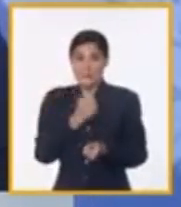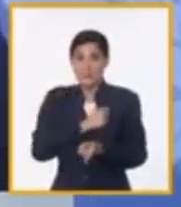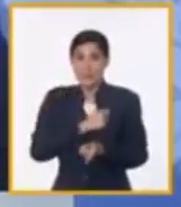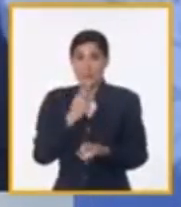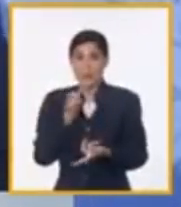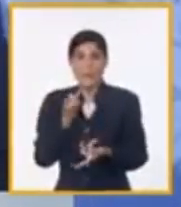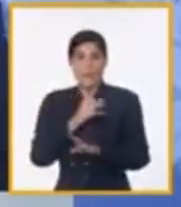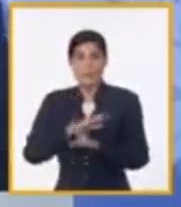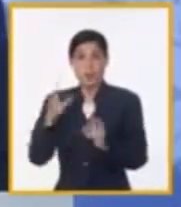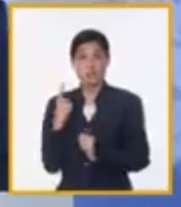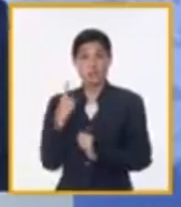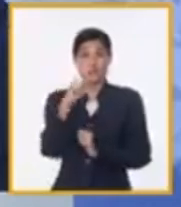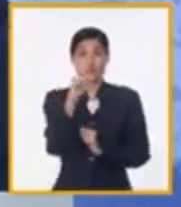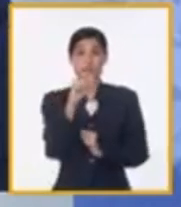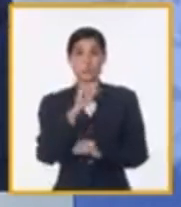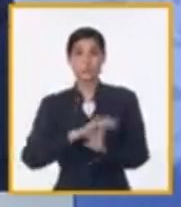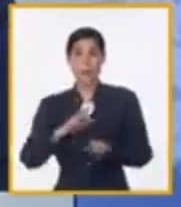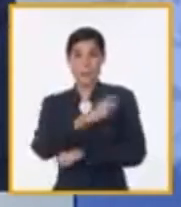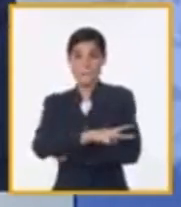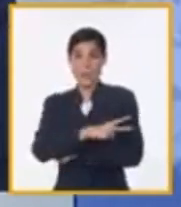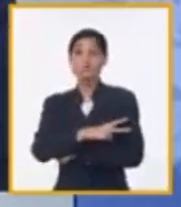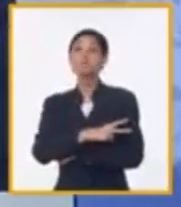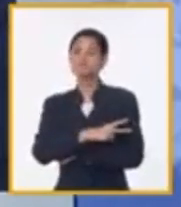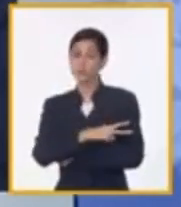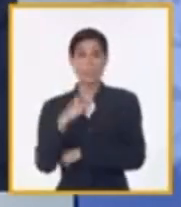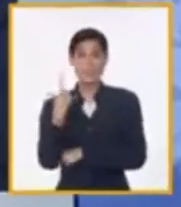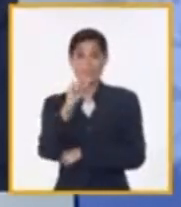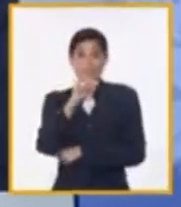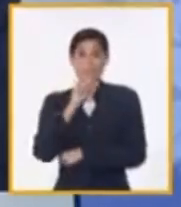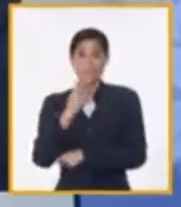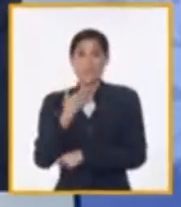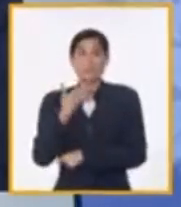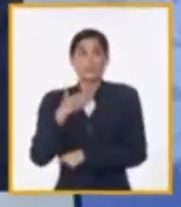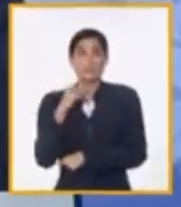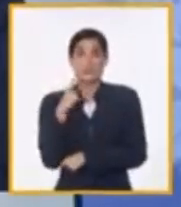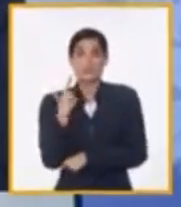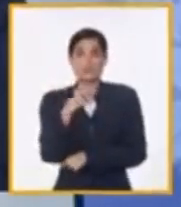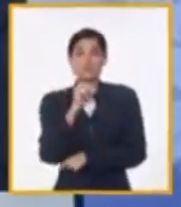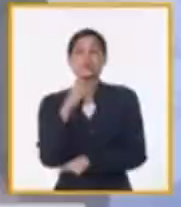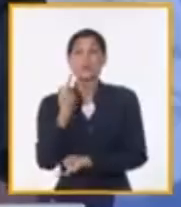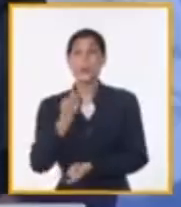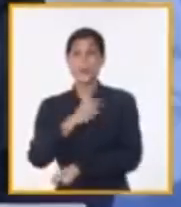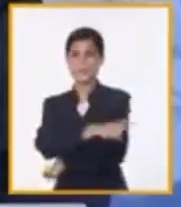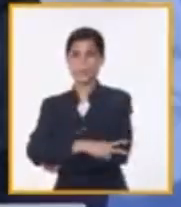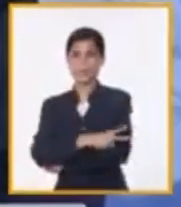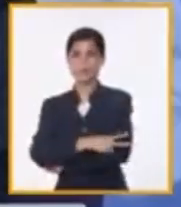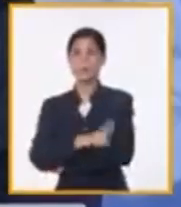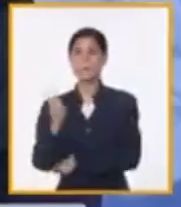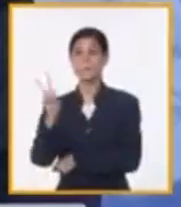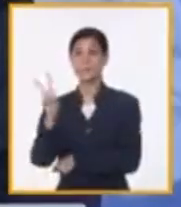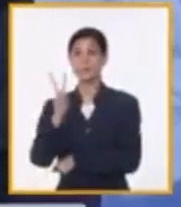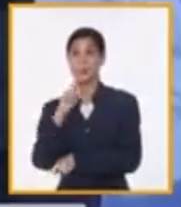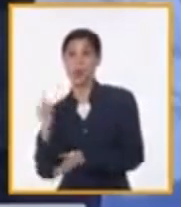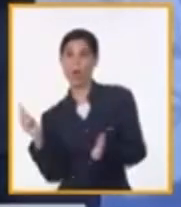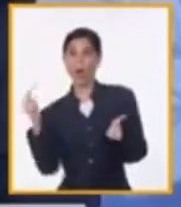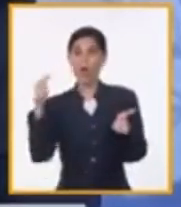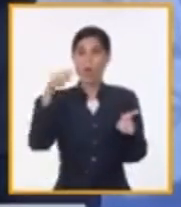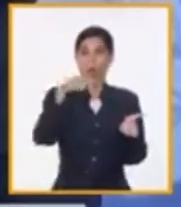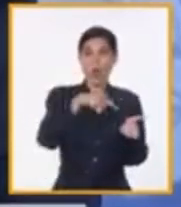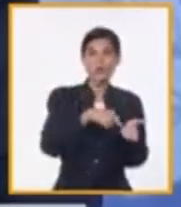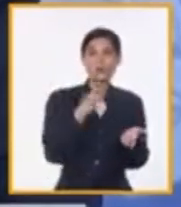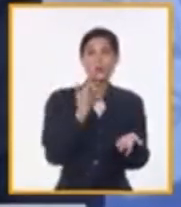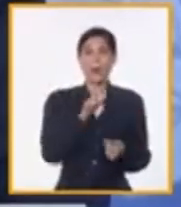incluso ese mismo día de Venezuela para España he leído